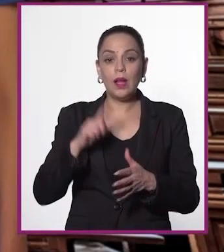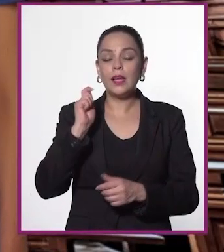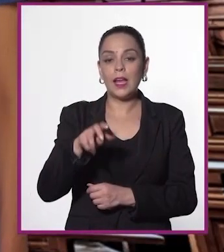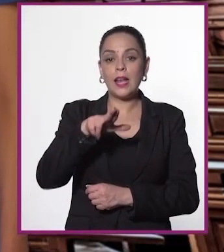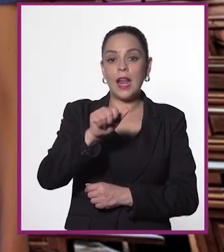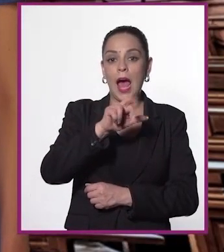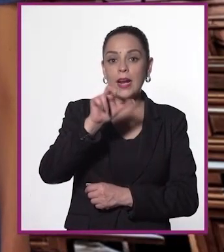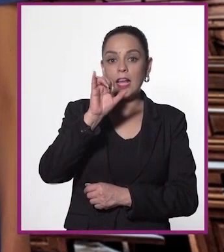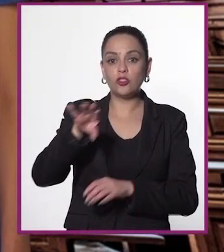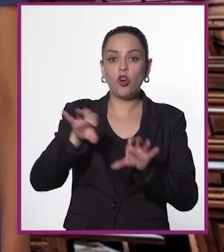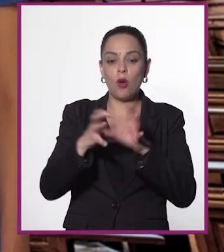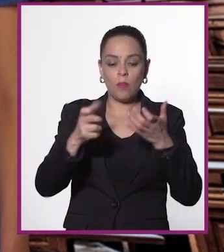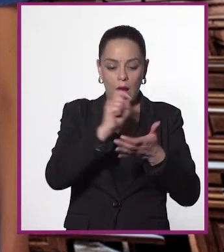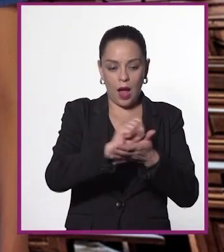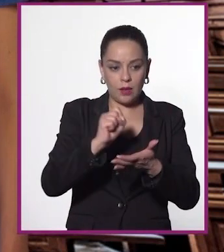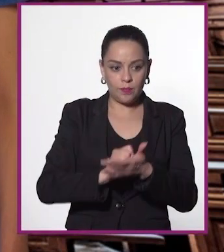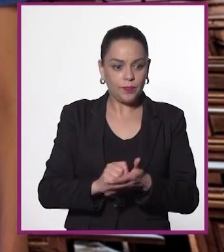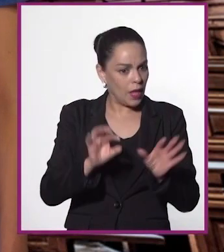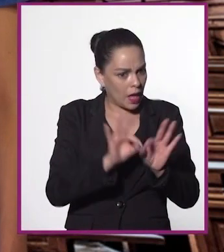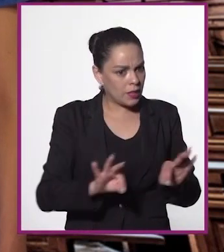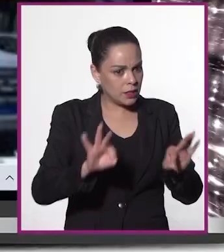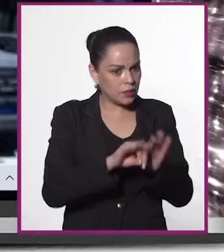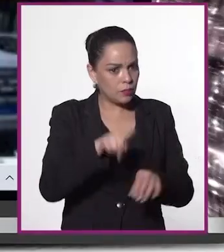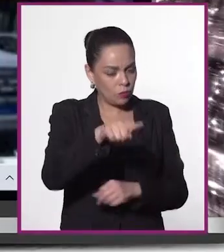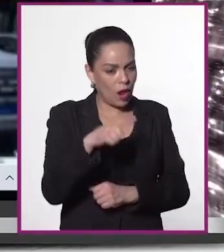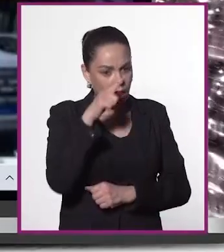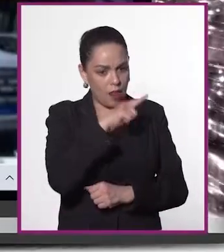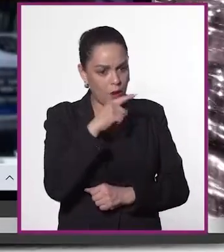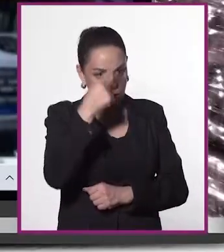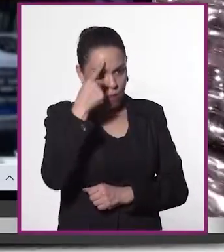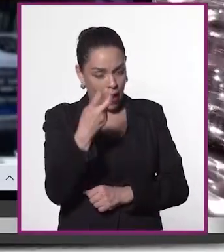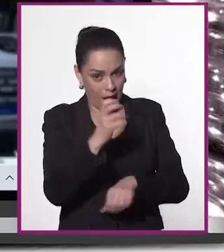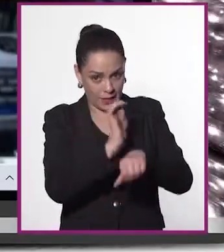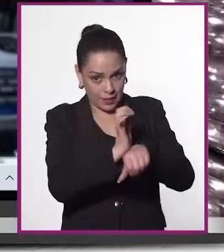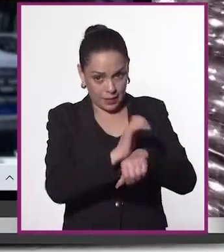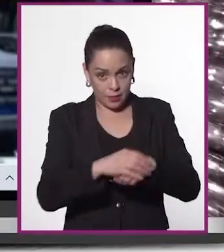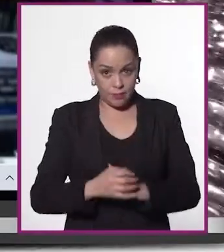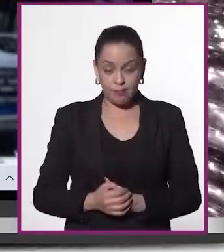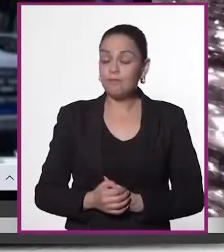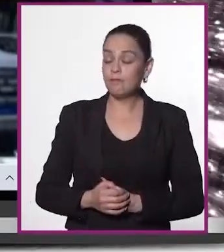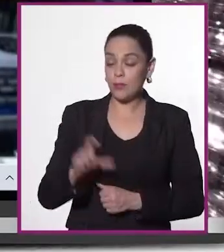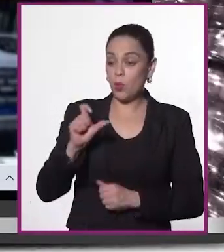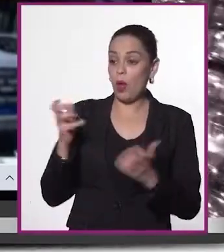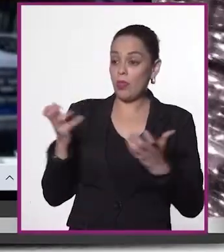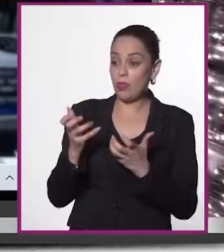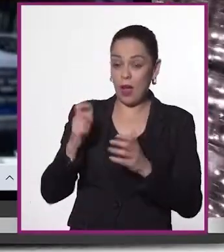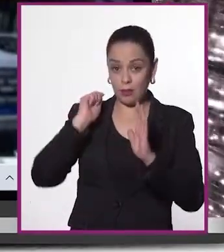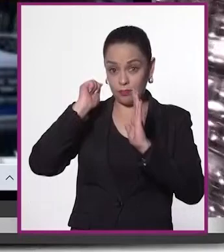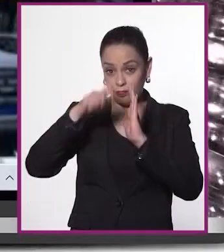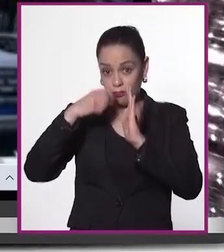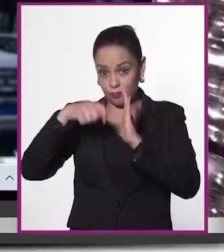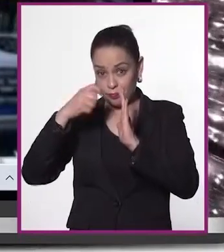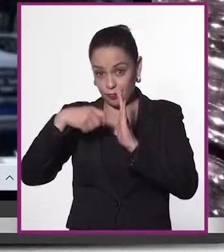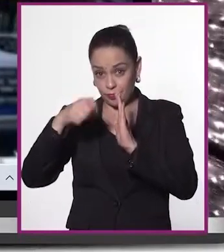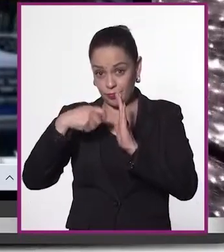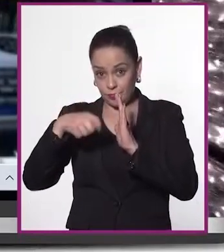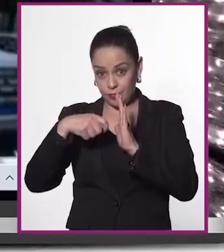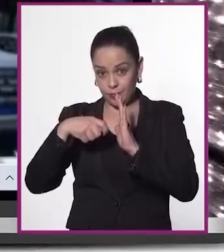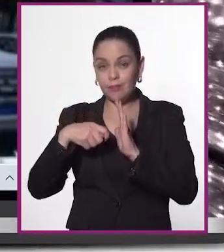el uso de este tipo de lenguaje cinematográfico? Cuando se hace una película, lo más importante